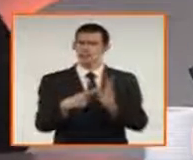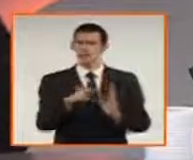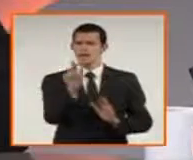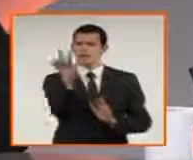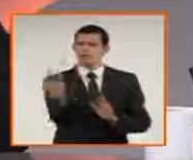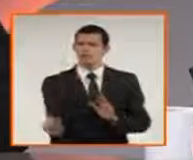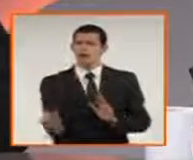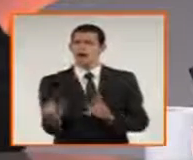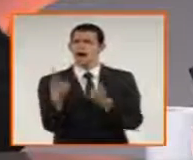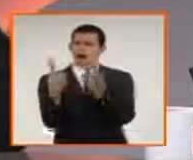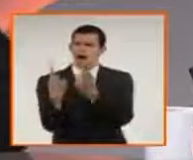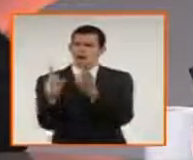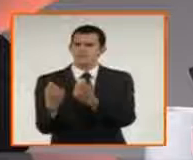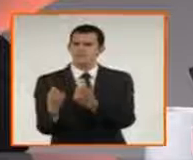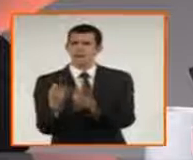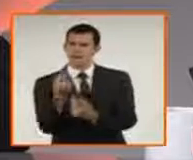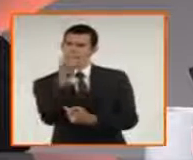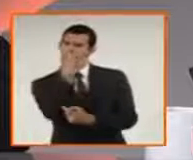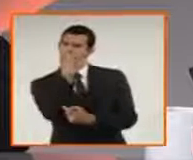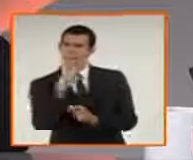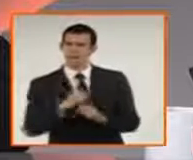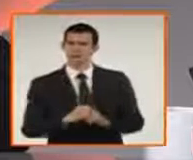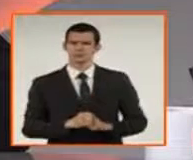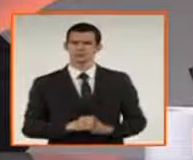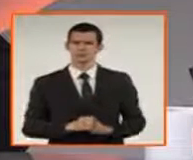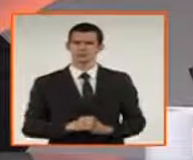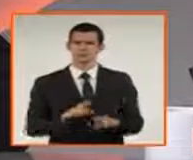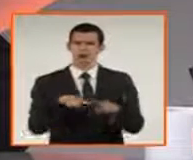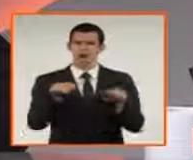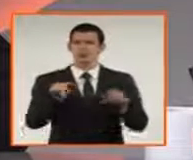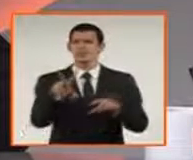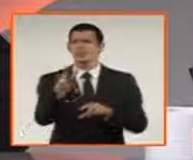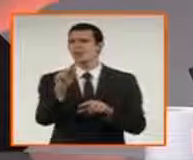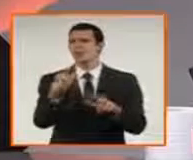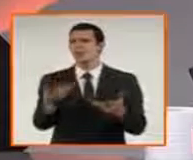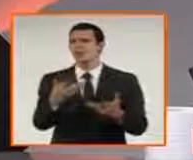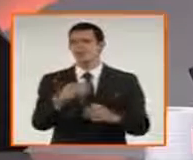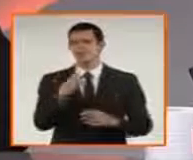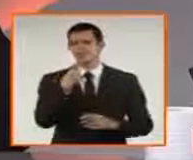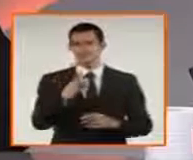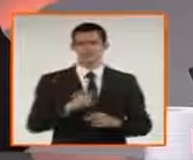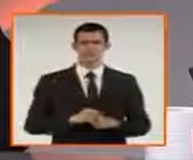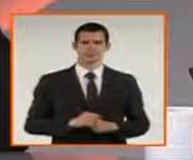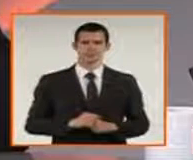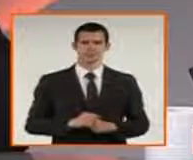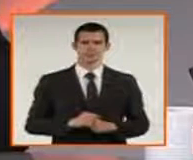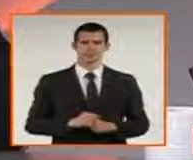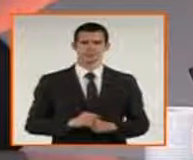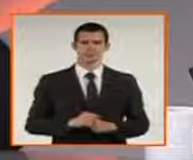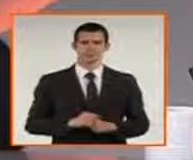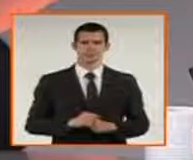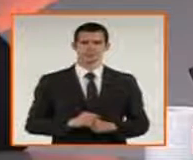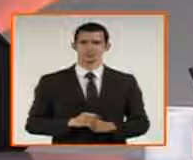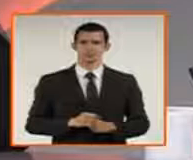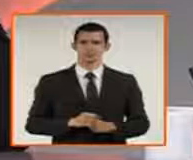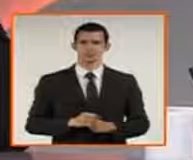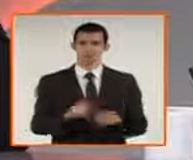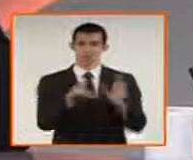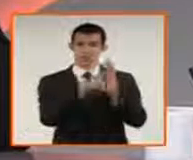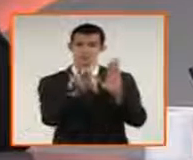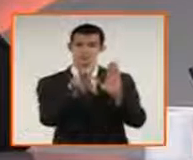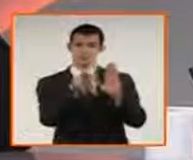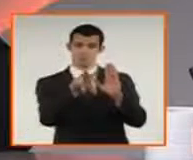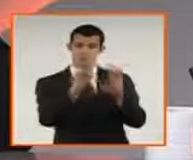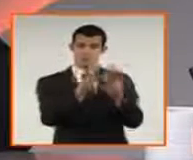novedades que trae el proyecto. En el código vigente, no importa cuál fue la causa del estado de necesidad, de todas maneras el alimentante tiene la